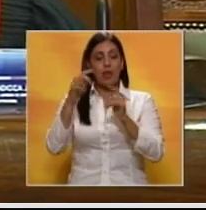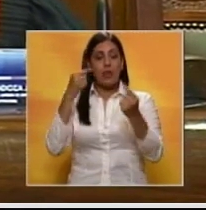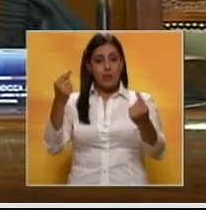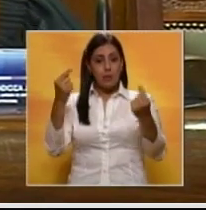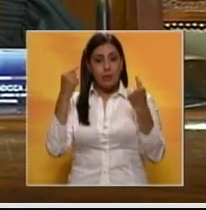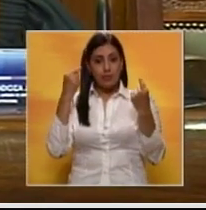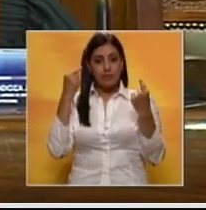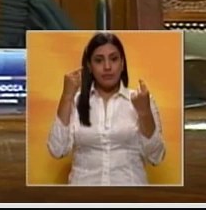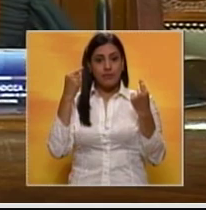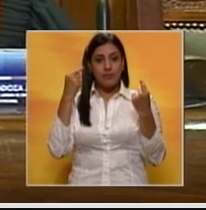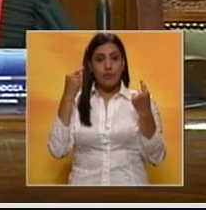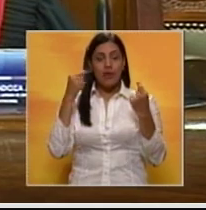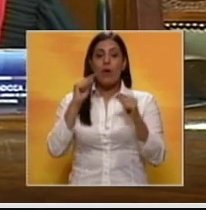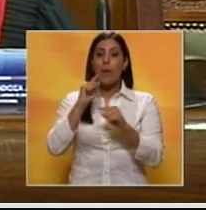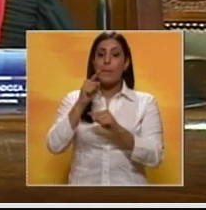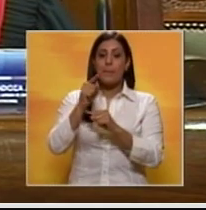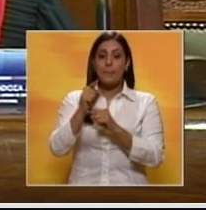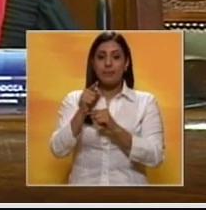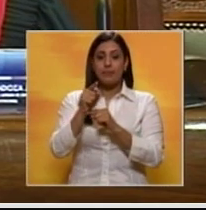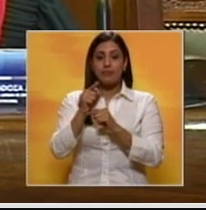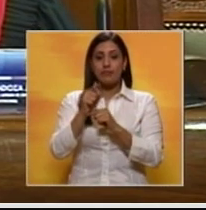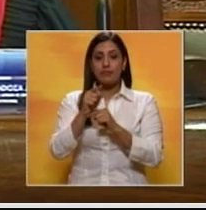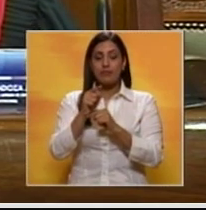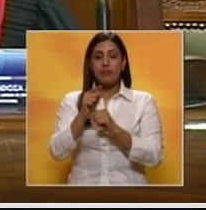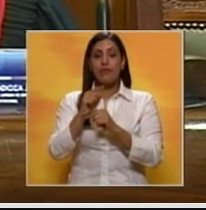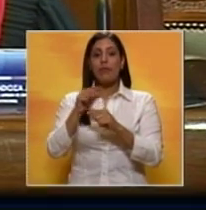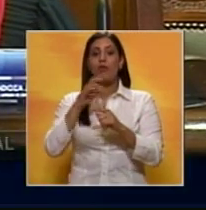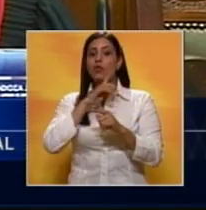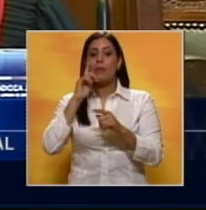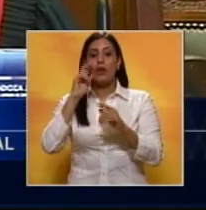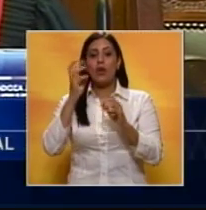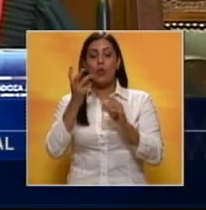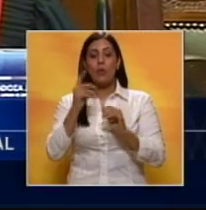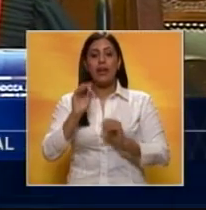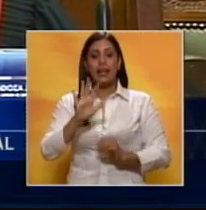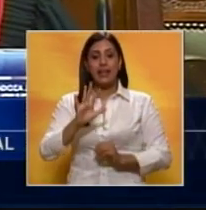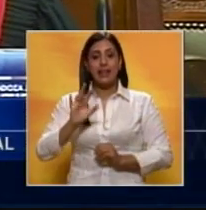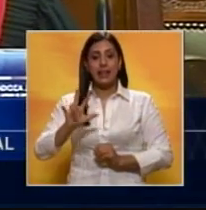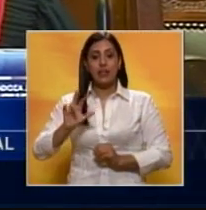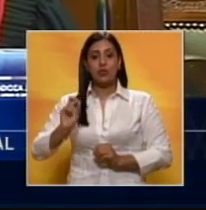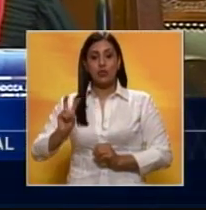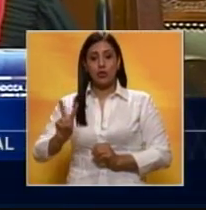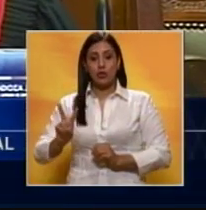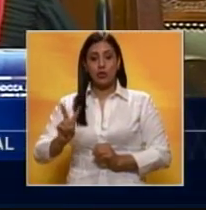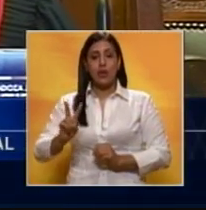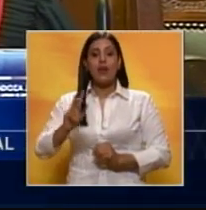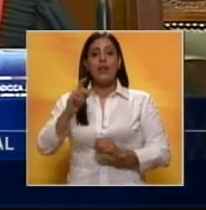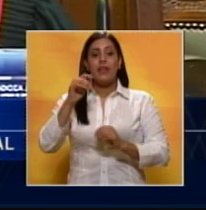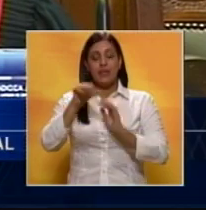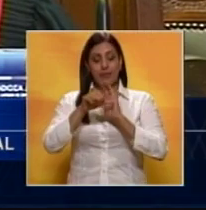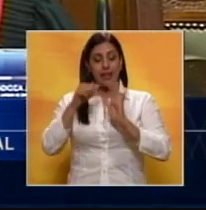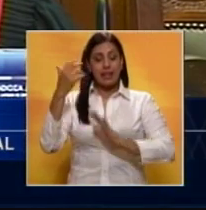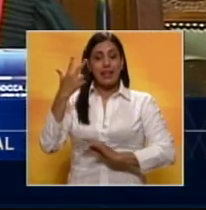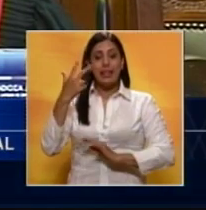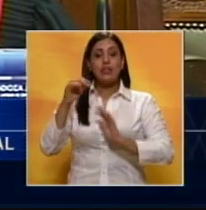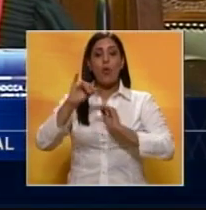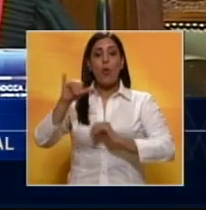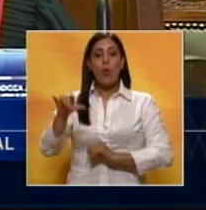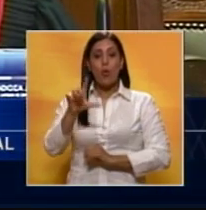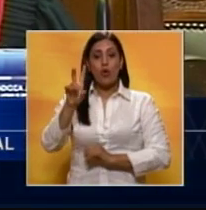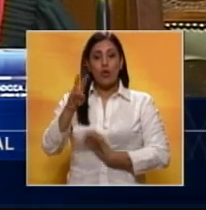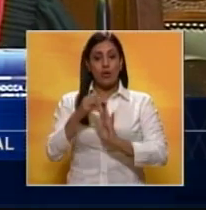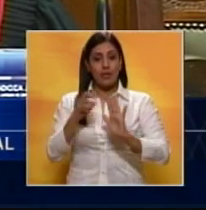desacato, se dictó sentencia número 532 del 3 de julio de